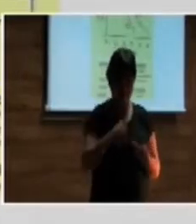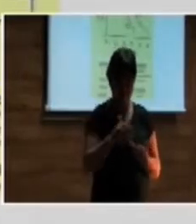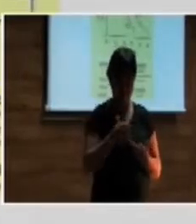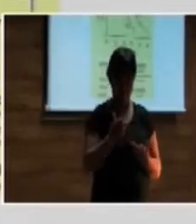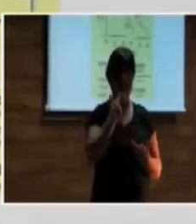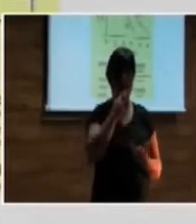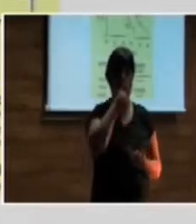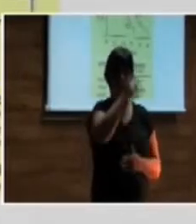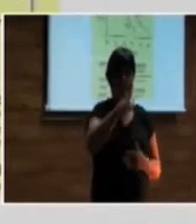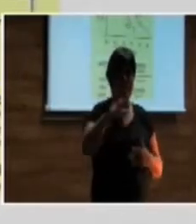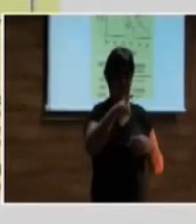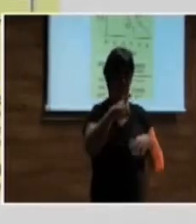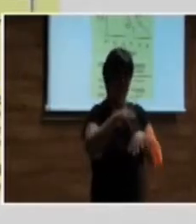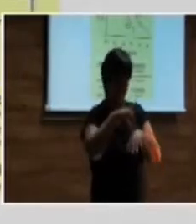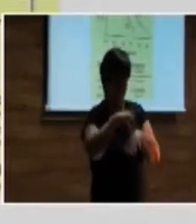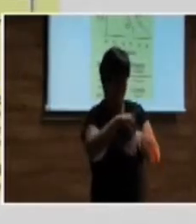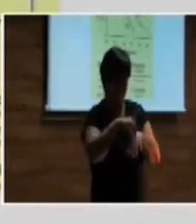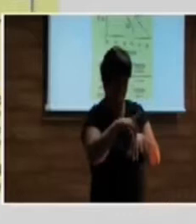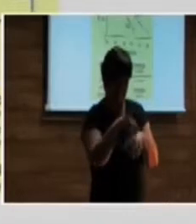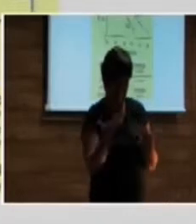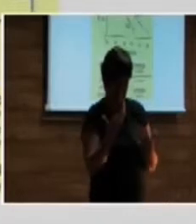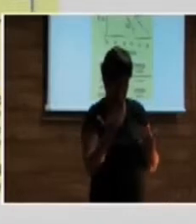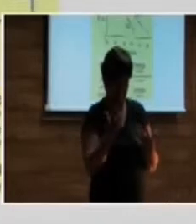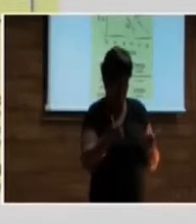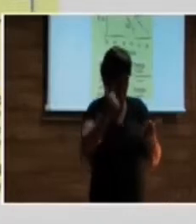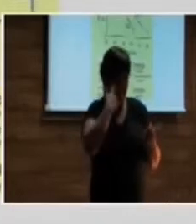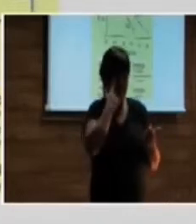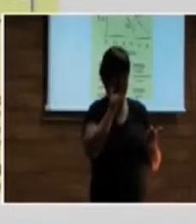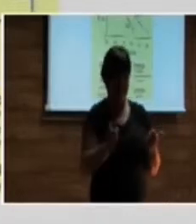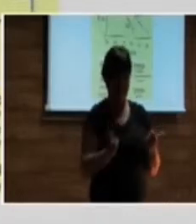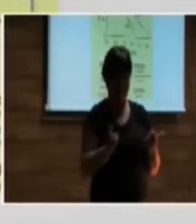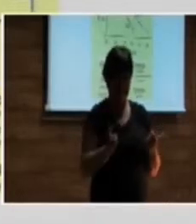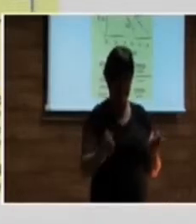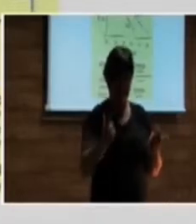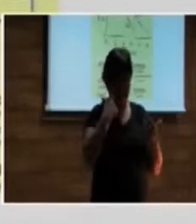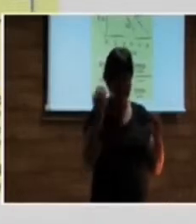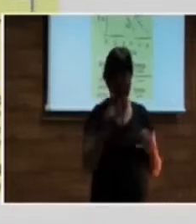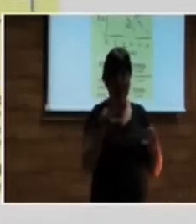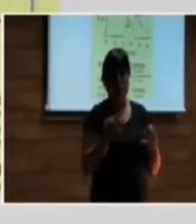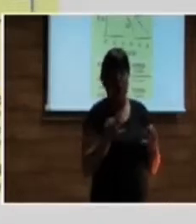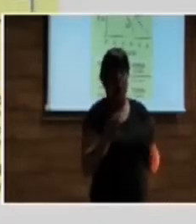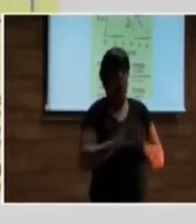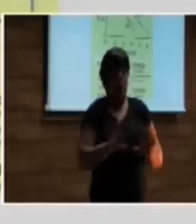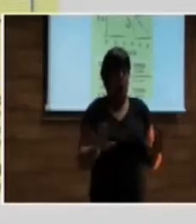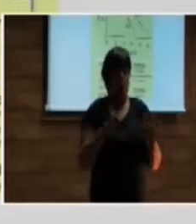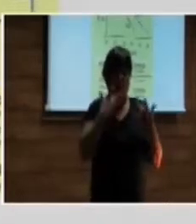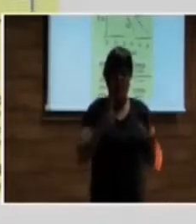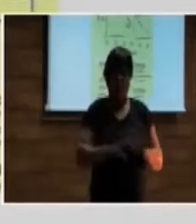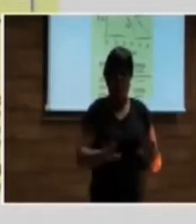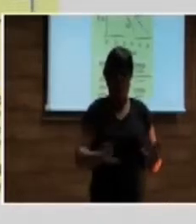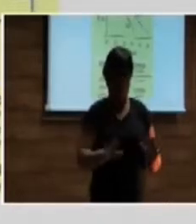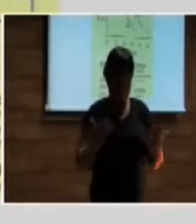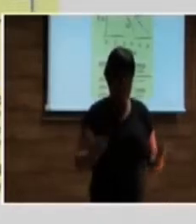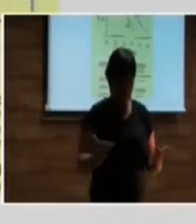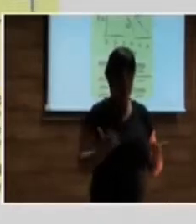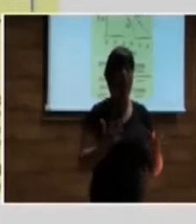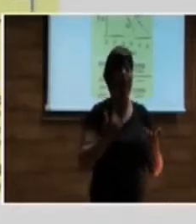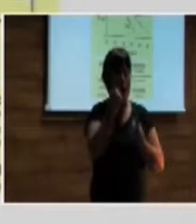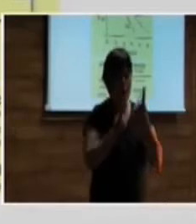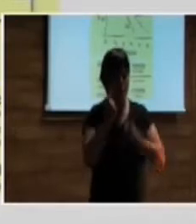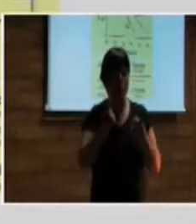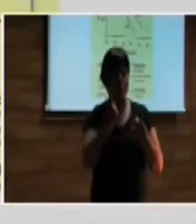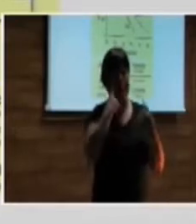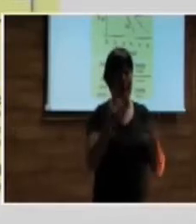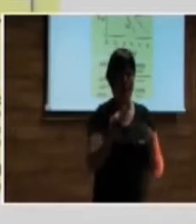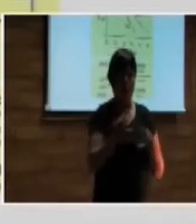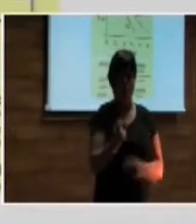3.3 es el neutro, es lo más frecuente que hay, y tiene un riesgo totalmente neutro, pero hay pacientes que tienen riesgo muy disminuido,